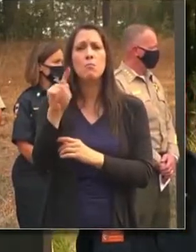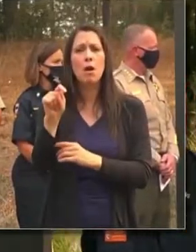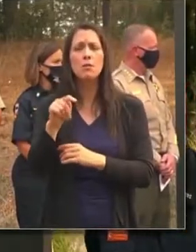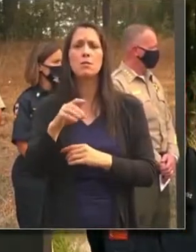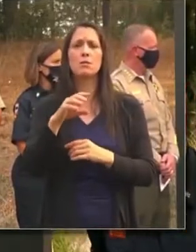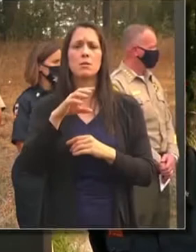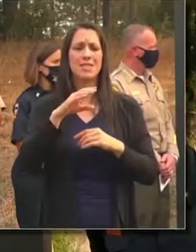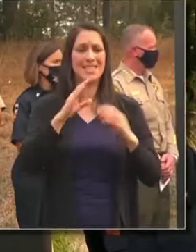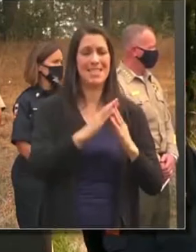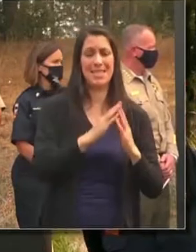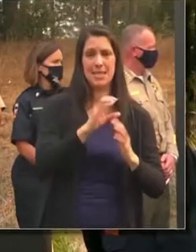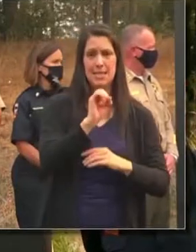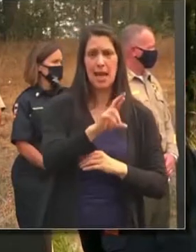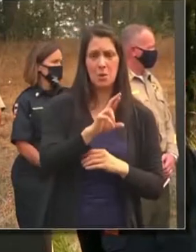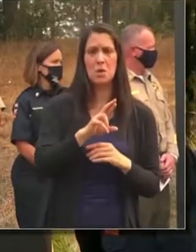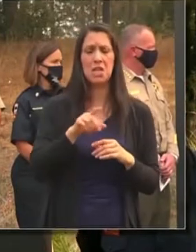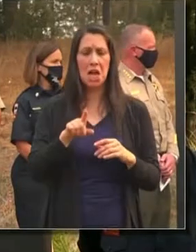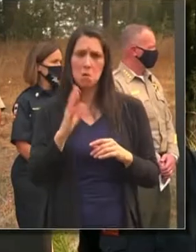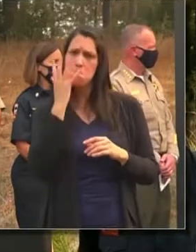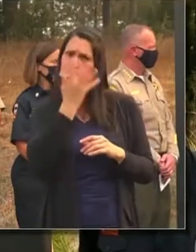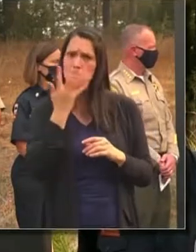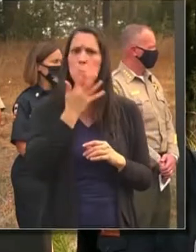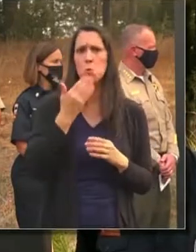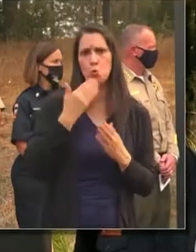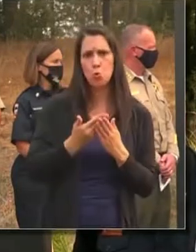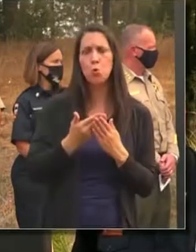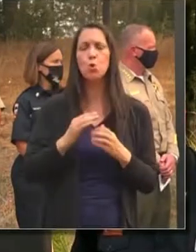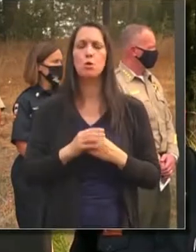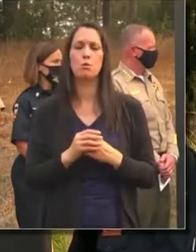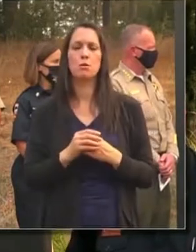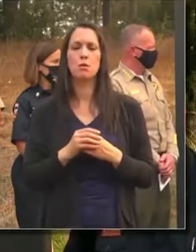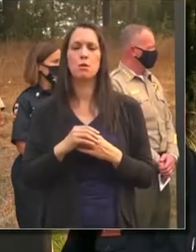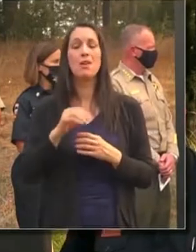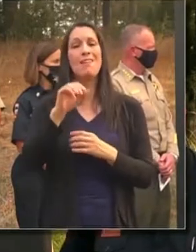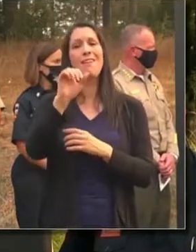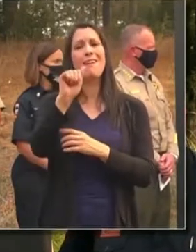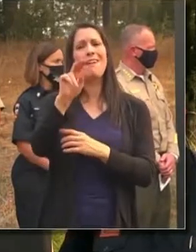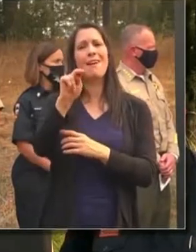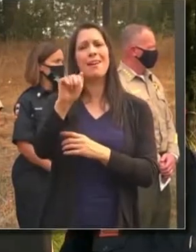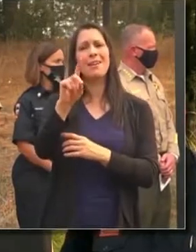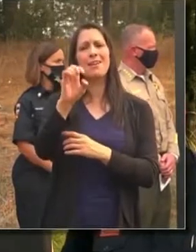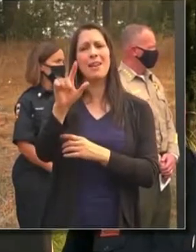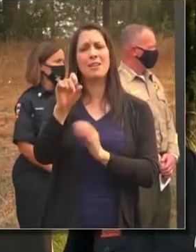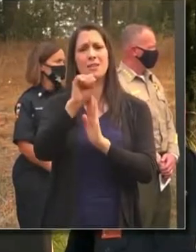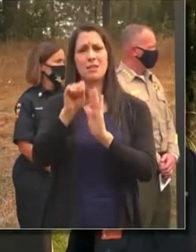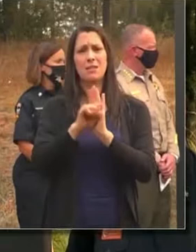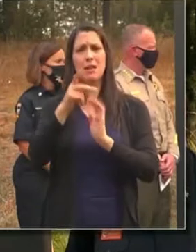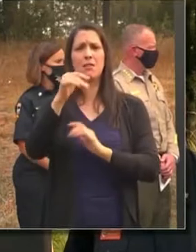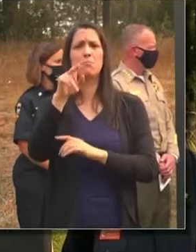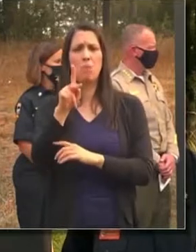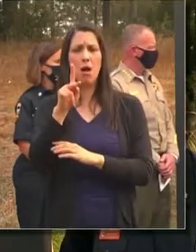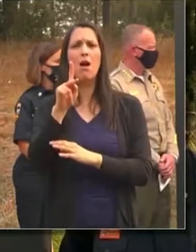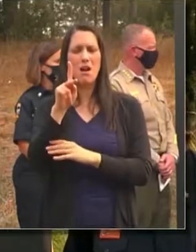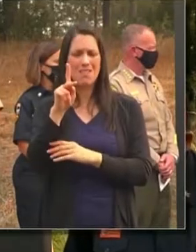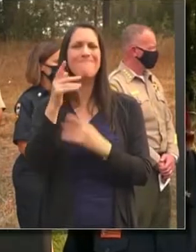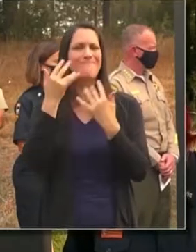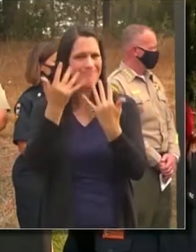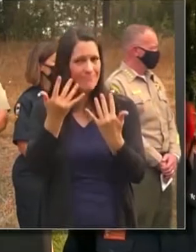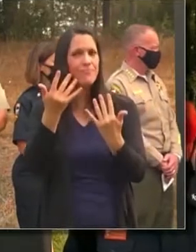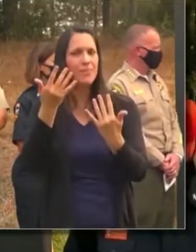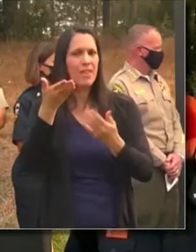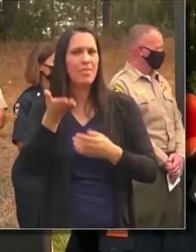ciudad de santa rosa allí estamos viendo algo muy favorable tenemos impacto también allí en este parque estatal